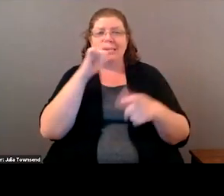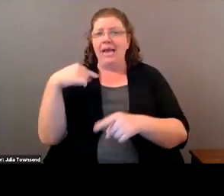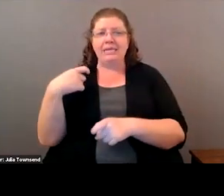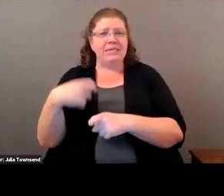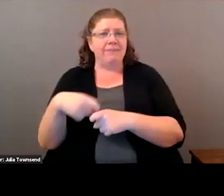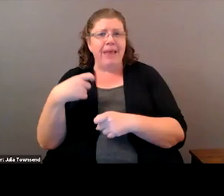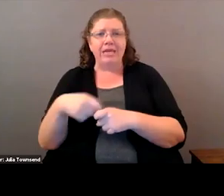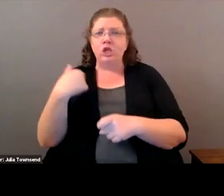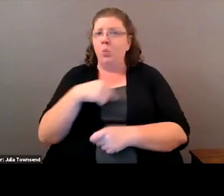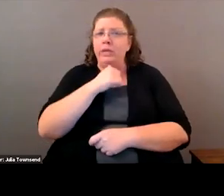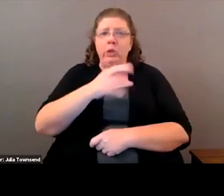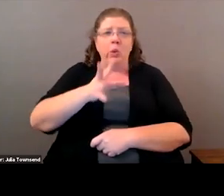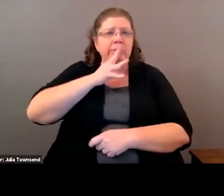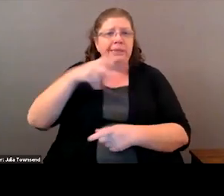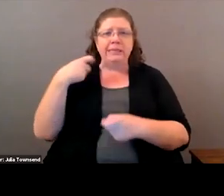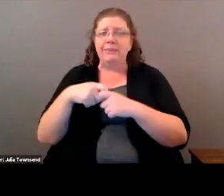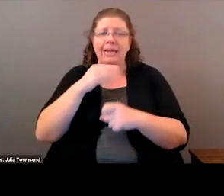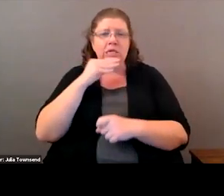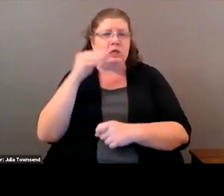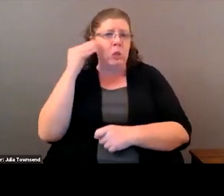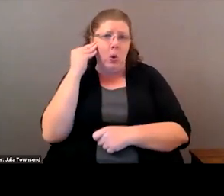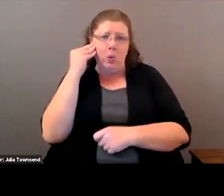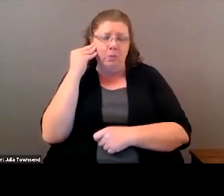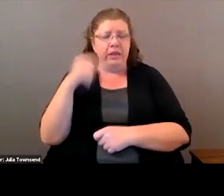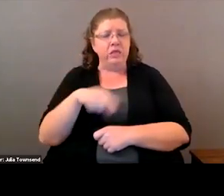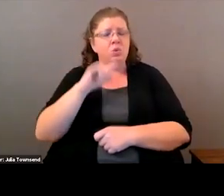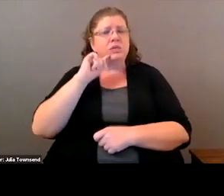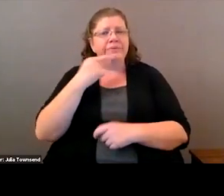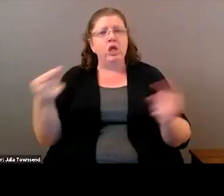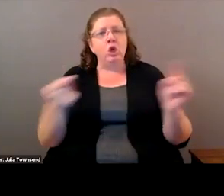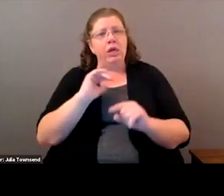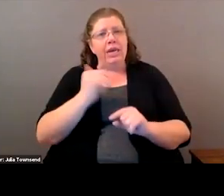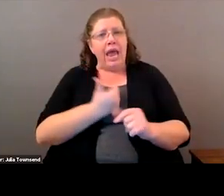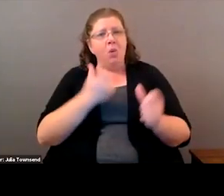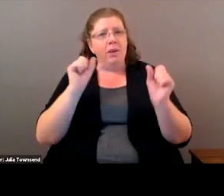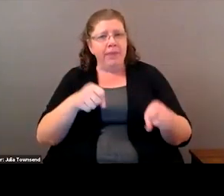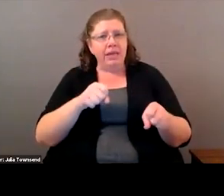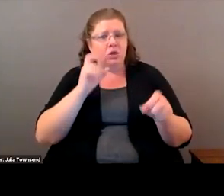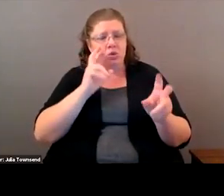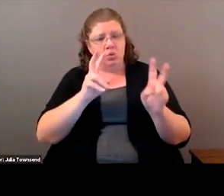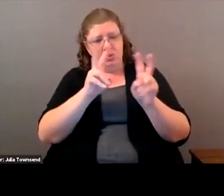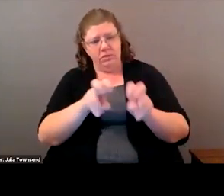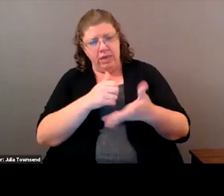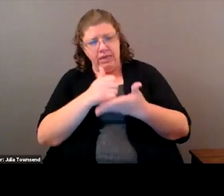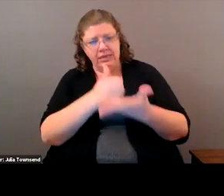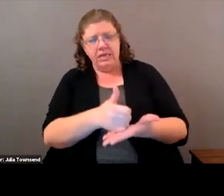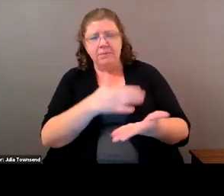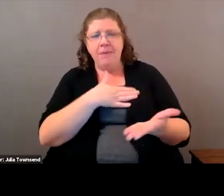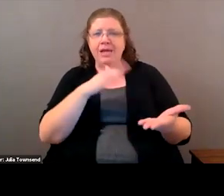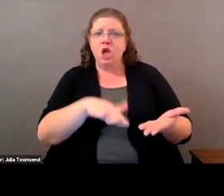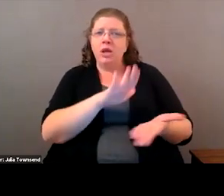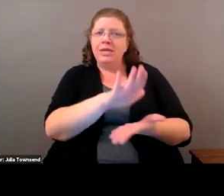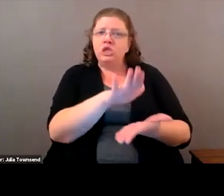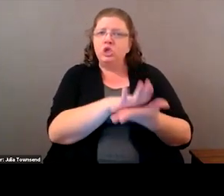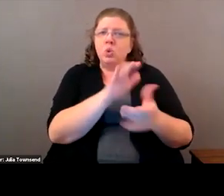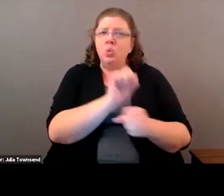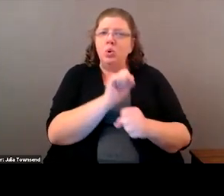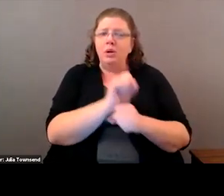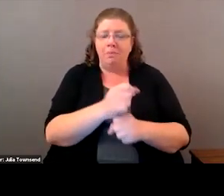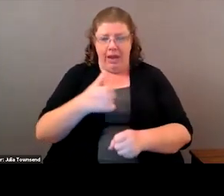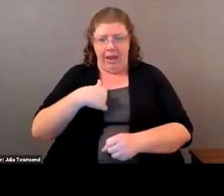ustedes ella dijo que ya no quería que su hijo participará en este programa porque ellos no hablan español en